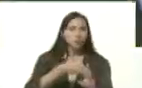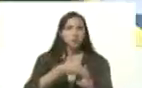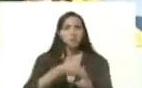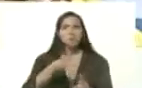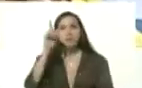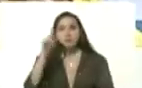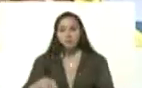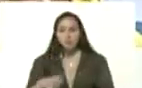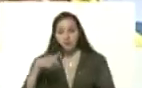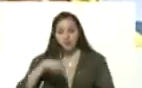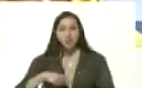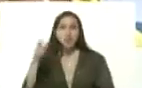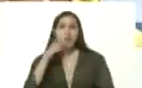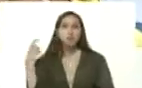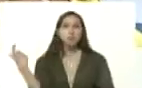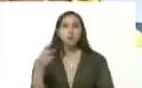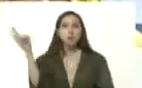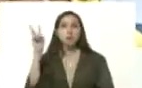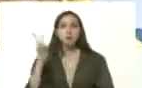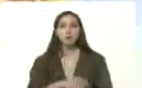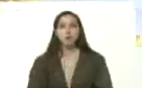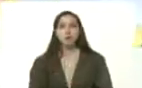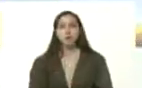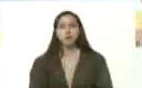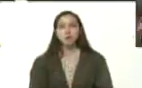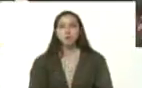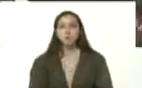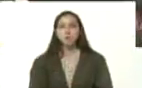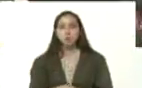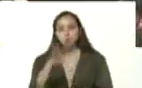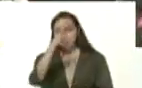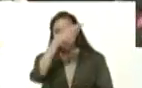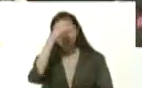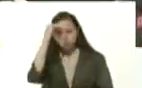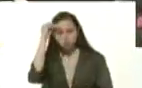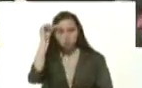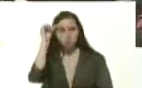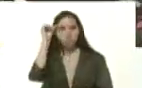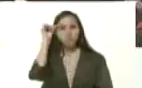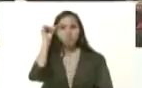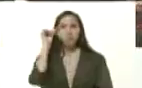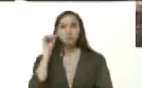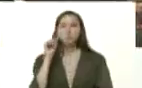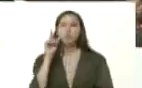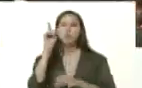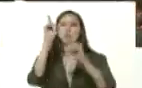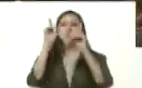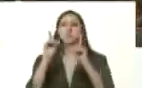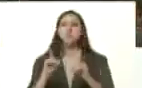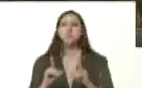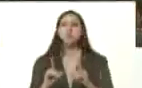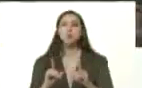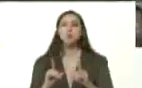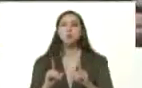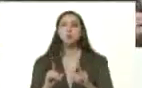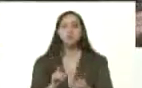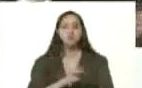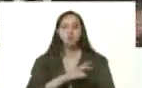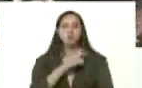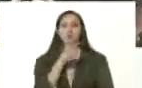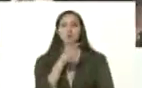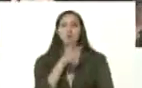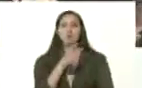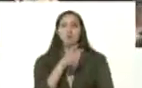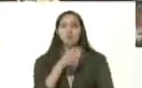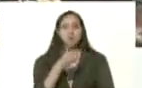pueblo venezolano. ¿Ha tomado usted, señor Trump, la decisión más miserable que pueda